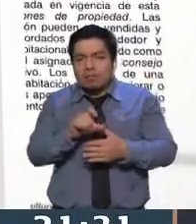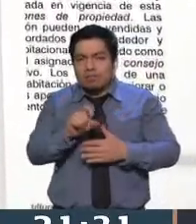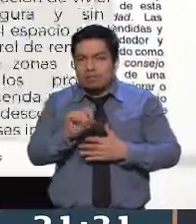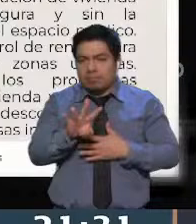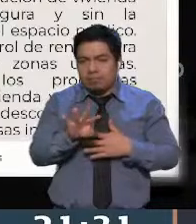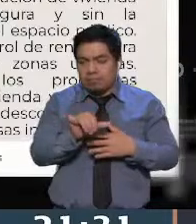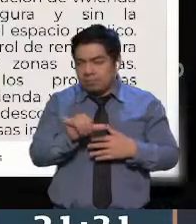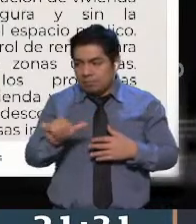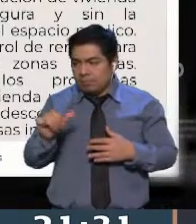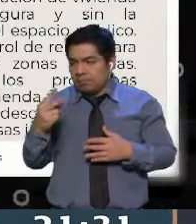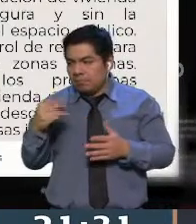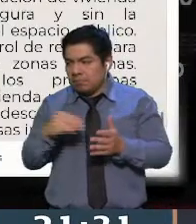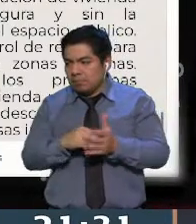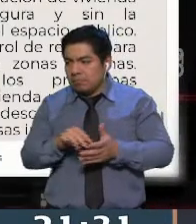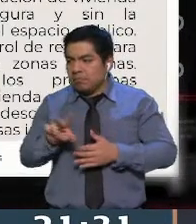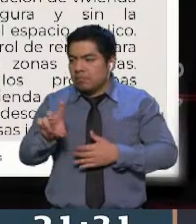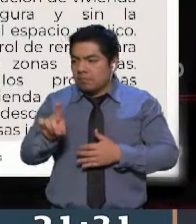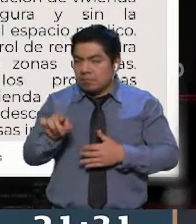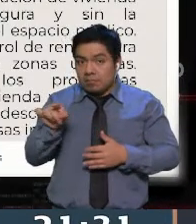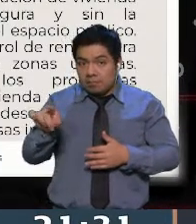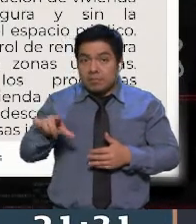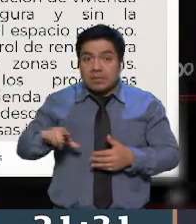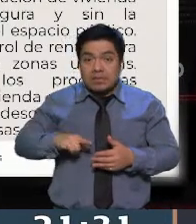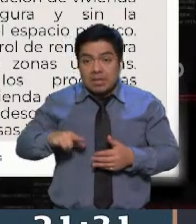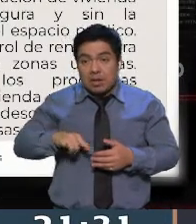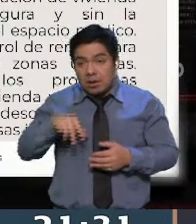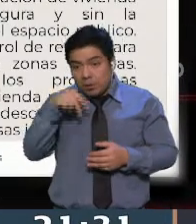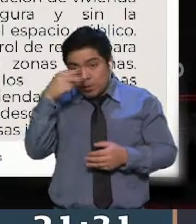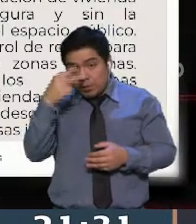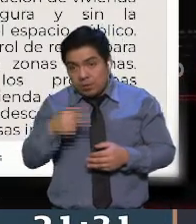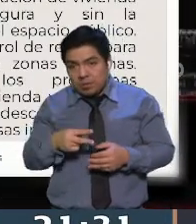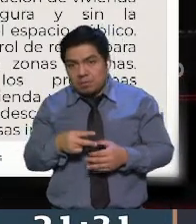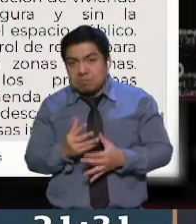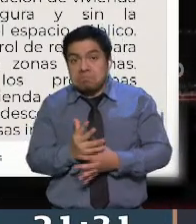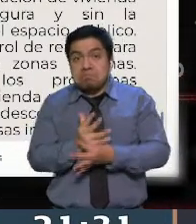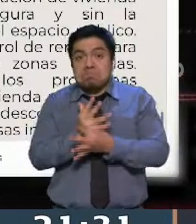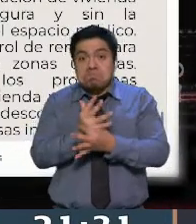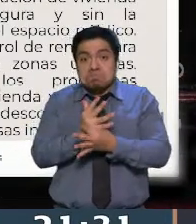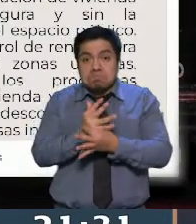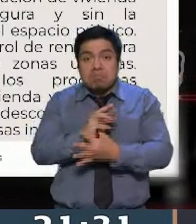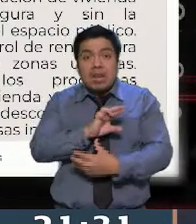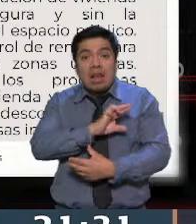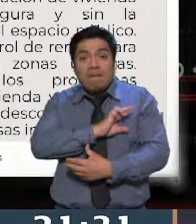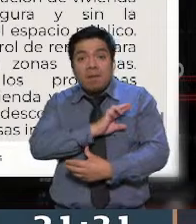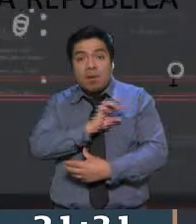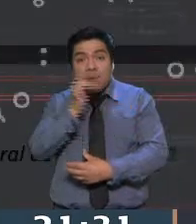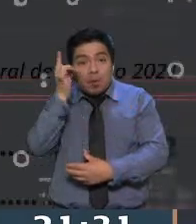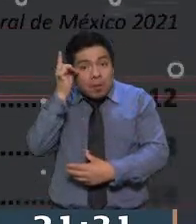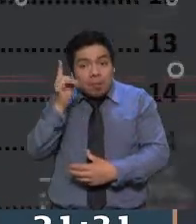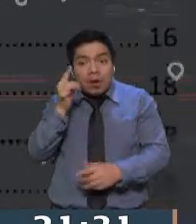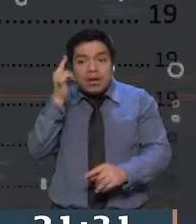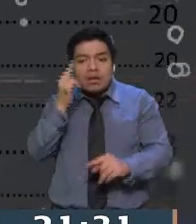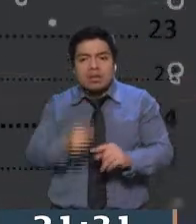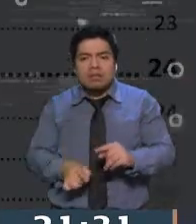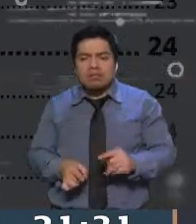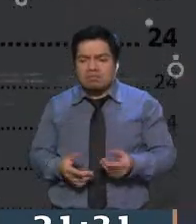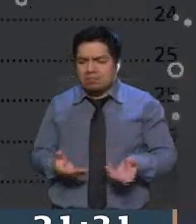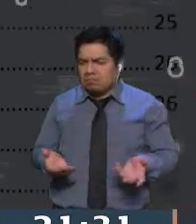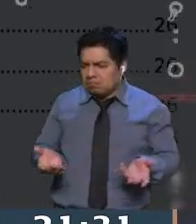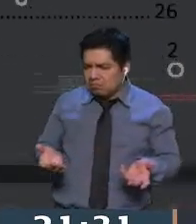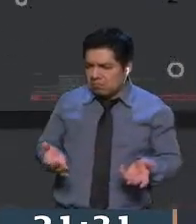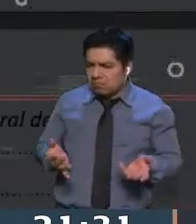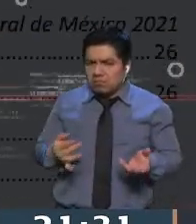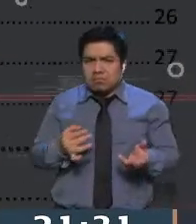2024-2030, con el que acusan al gobierno de México de querer eliminar la propiedad privada. Sin embargo,